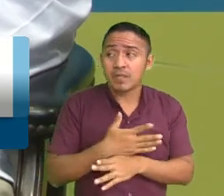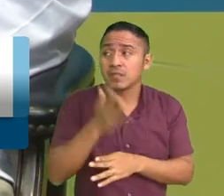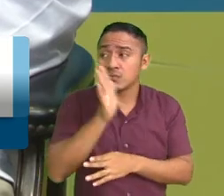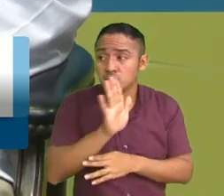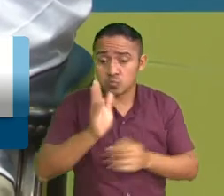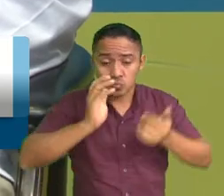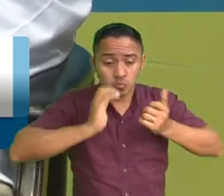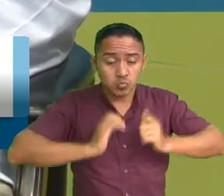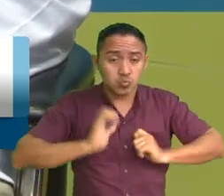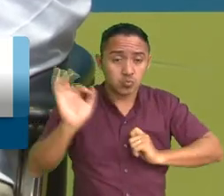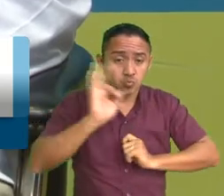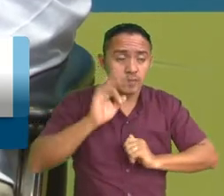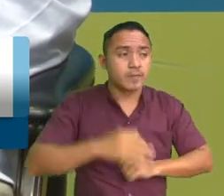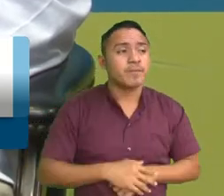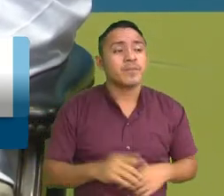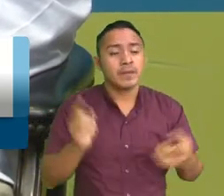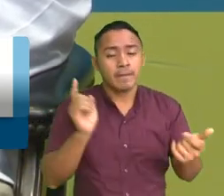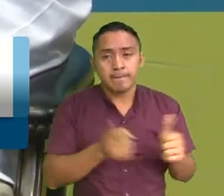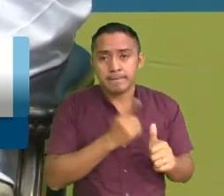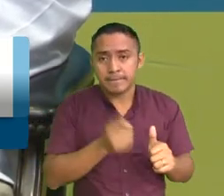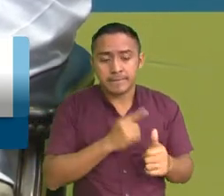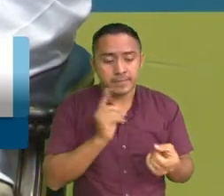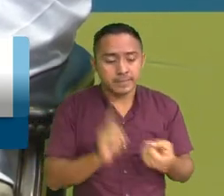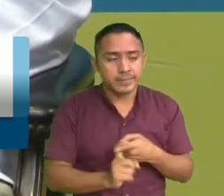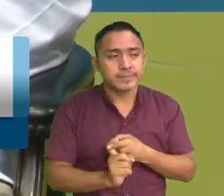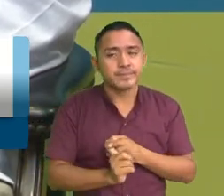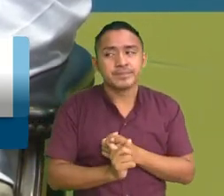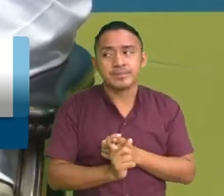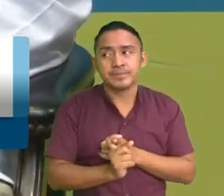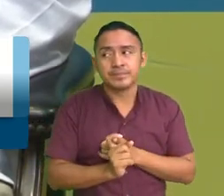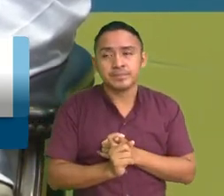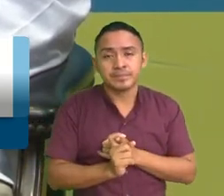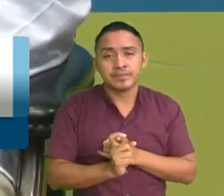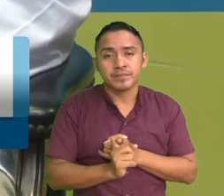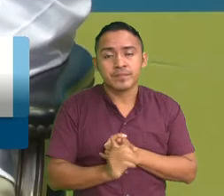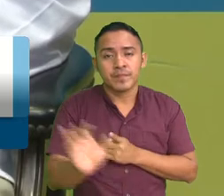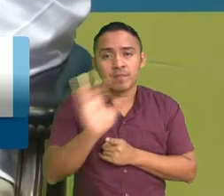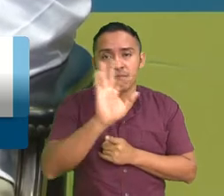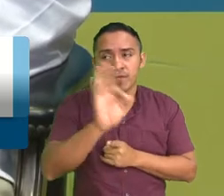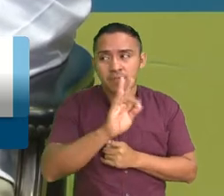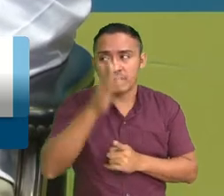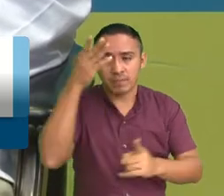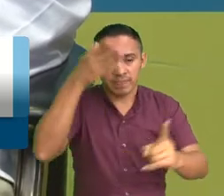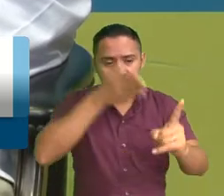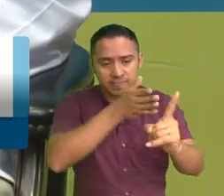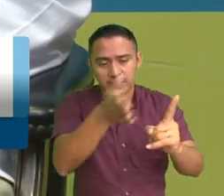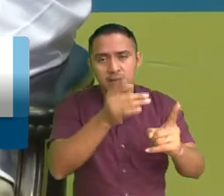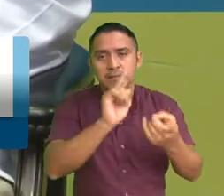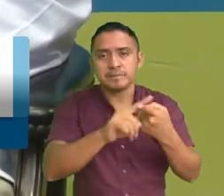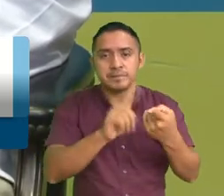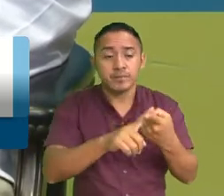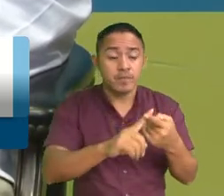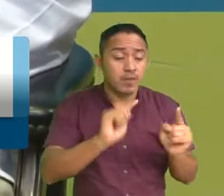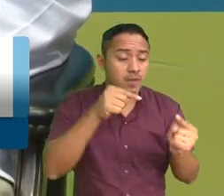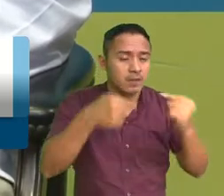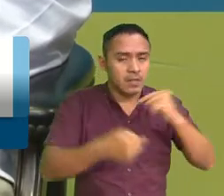¿cuáles serían las señales iniciales? Primero, de manera indirecta, serían los cambios de humor.